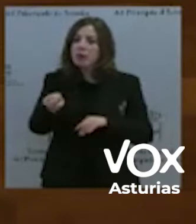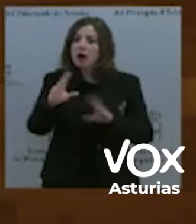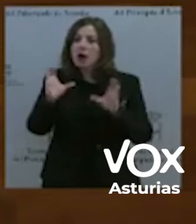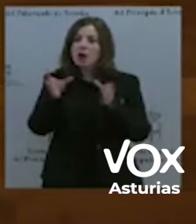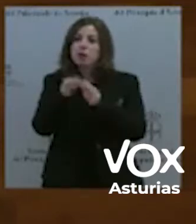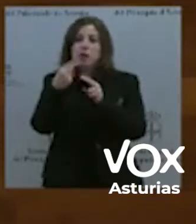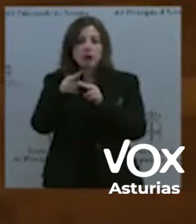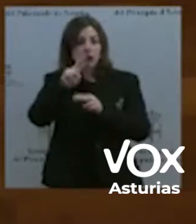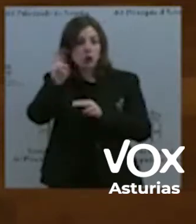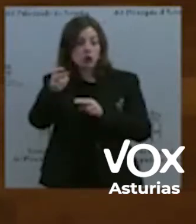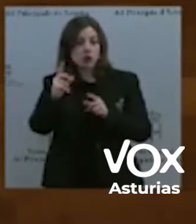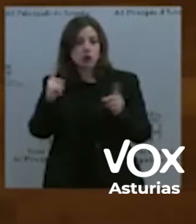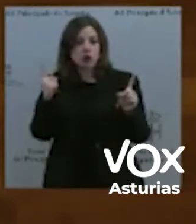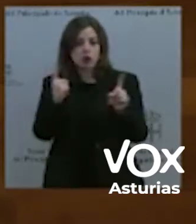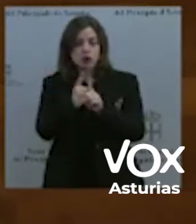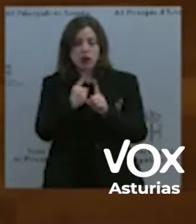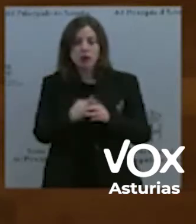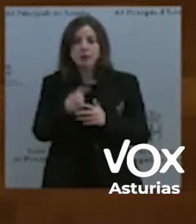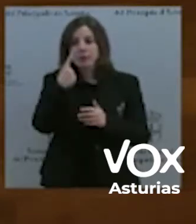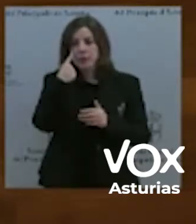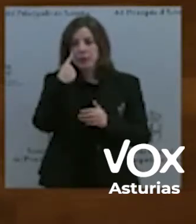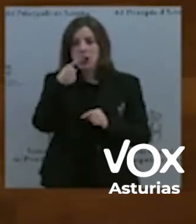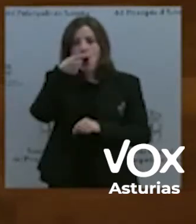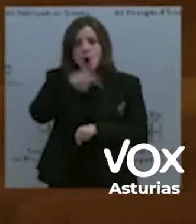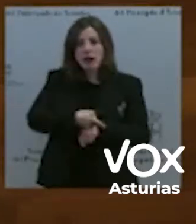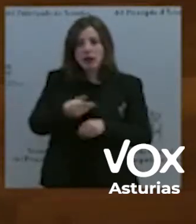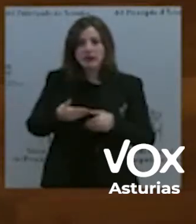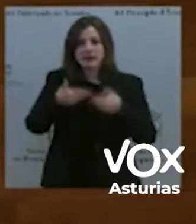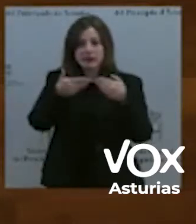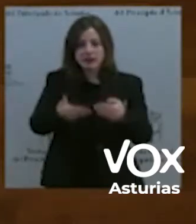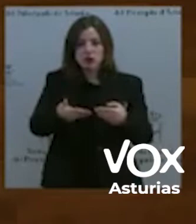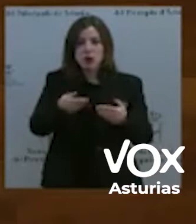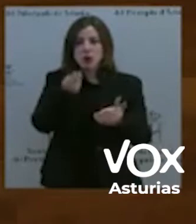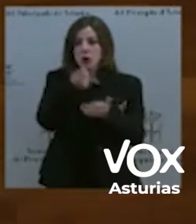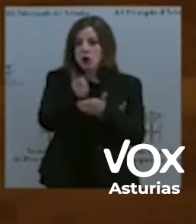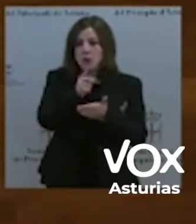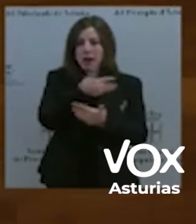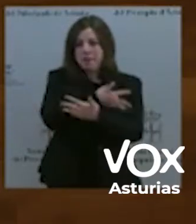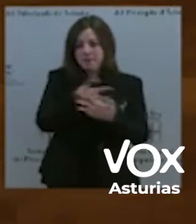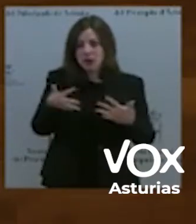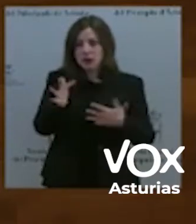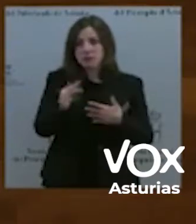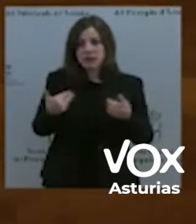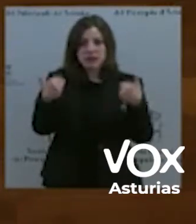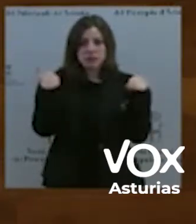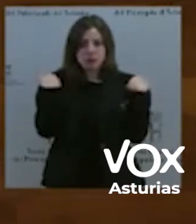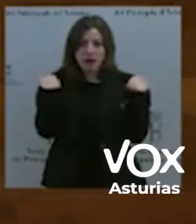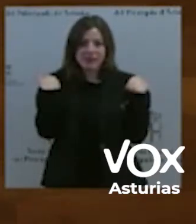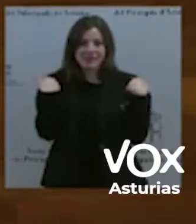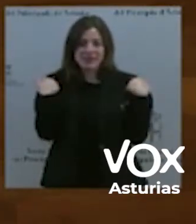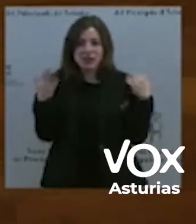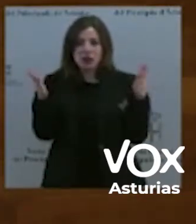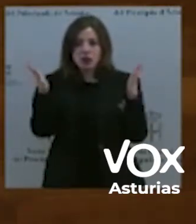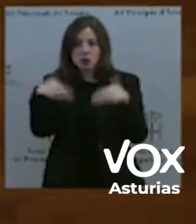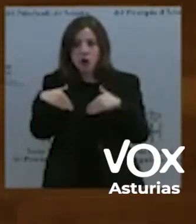Retrasos en las obligaciones, impagos millonarios, abandono de responsabilidades asistenciales, caos burocrático. Se